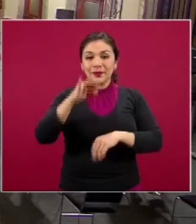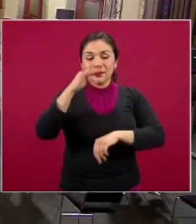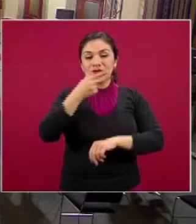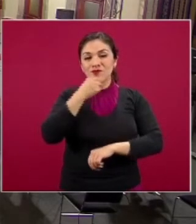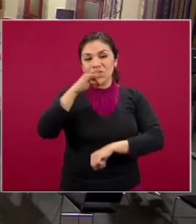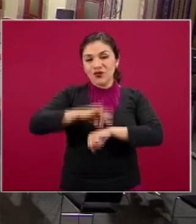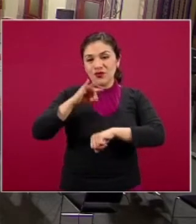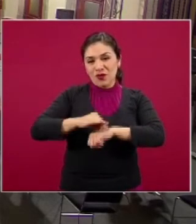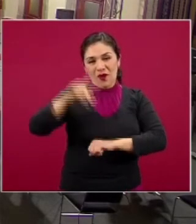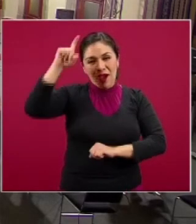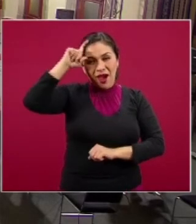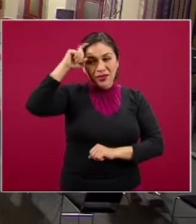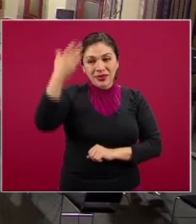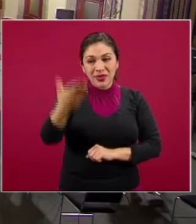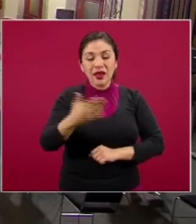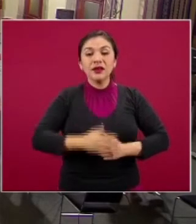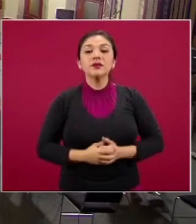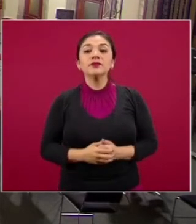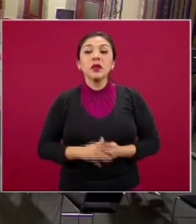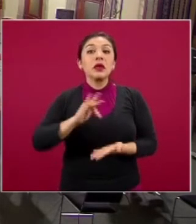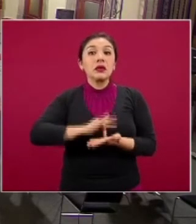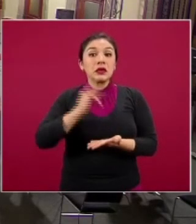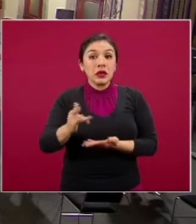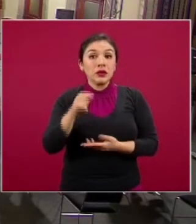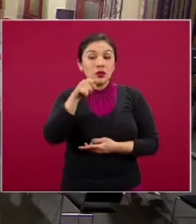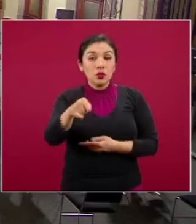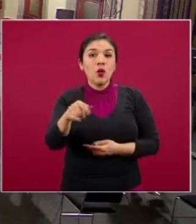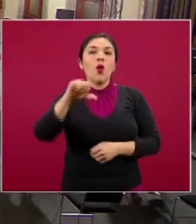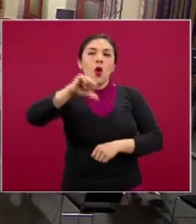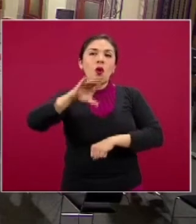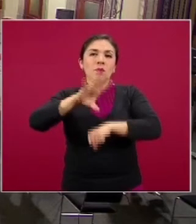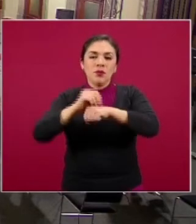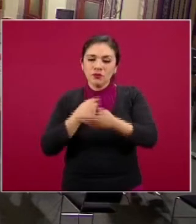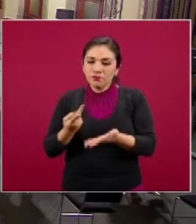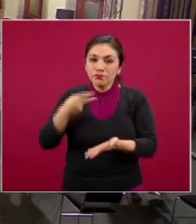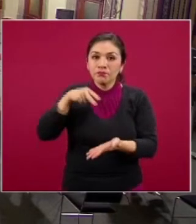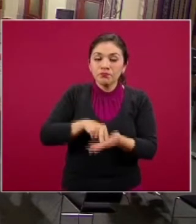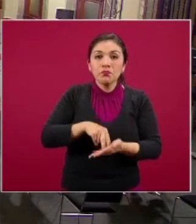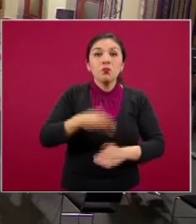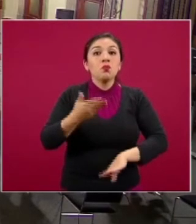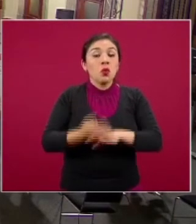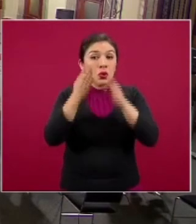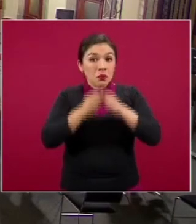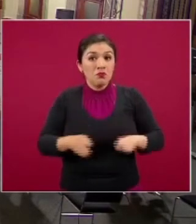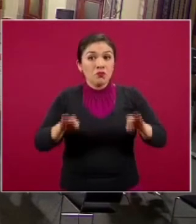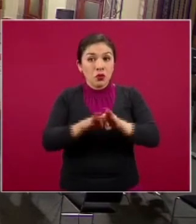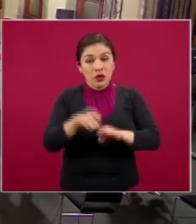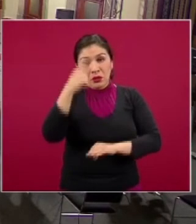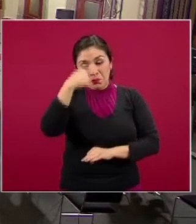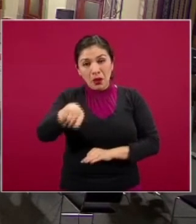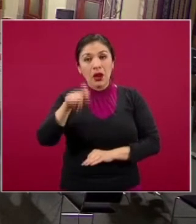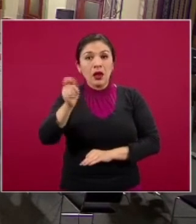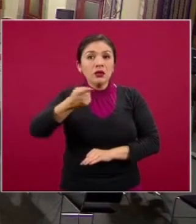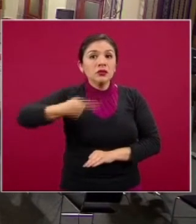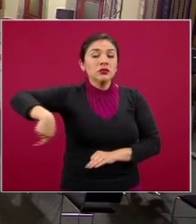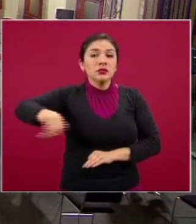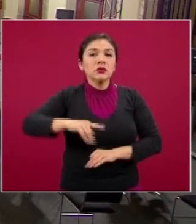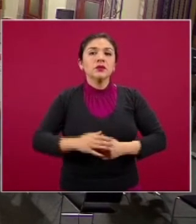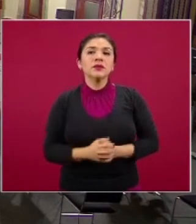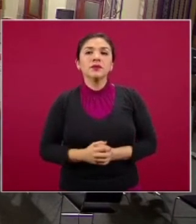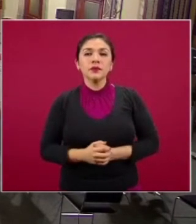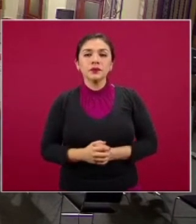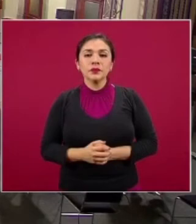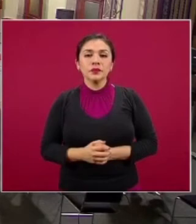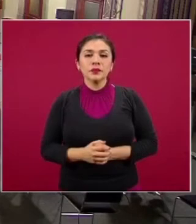doctor López-Gatell. Muchísimas gracias por este espacio tan privilegiado para hablar de este problema que, como